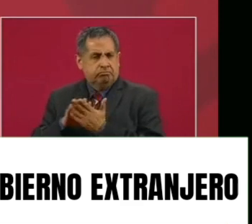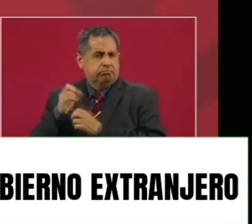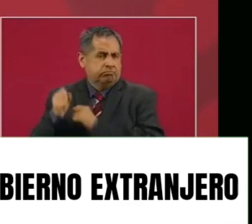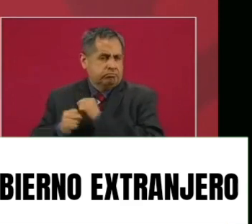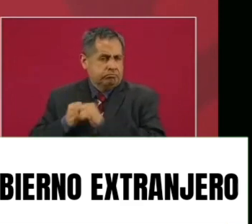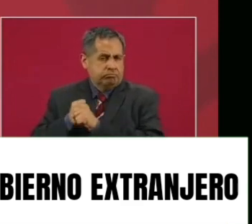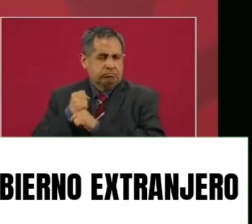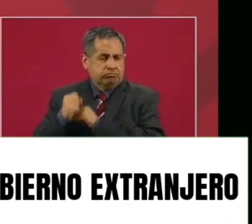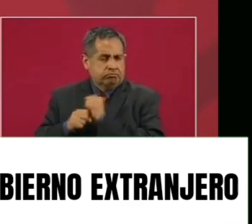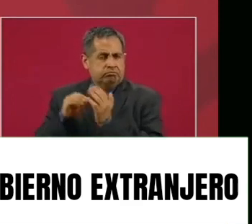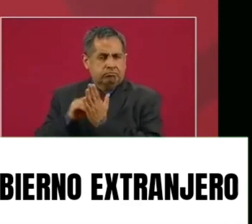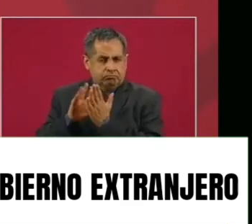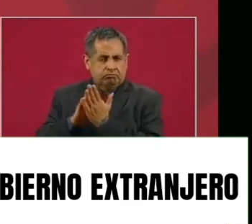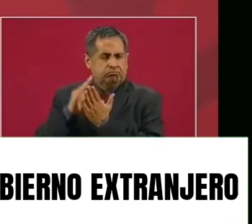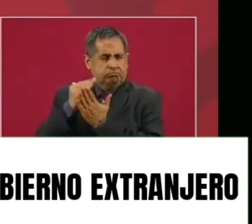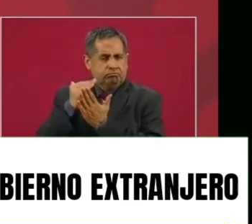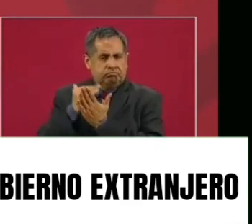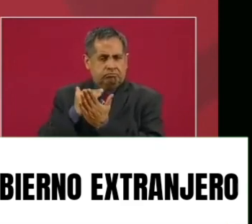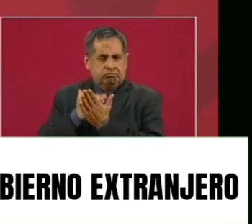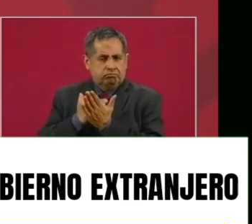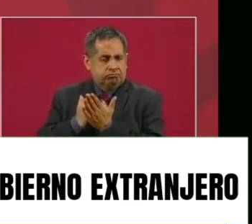que tienen como